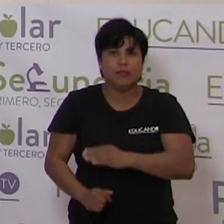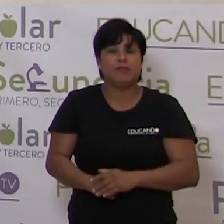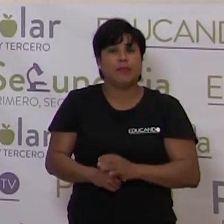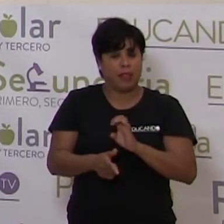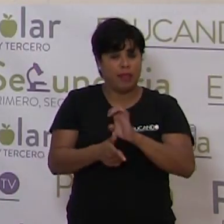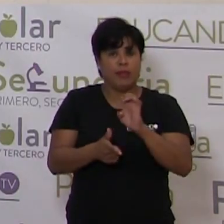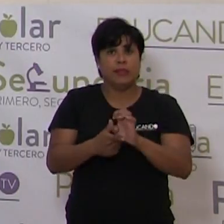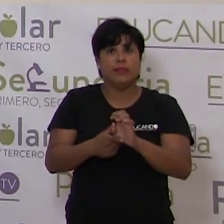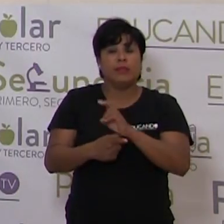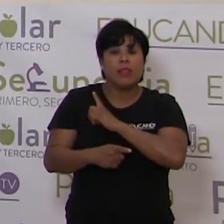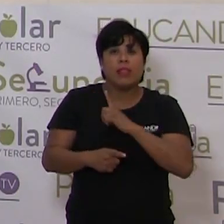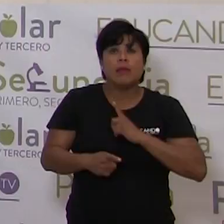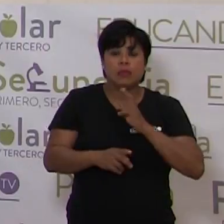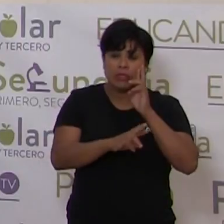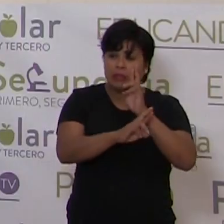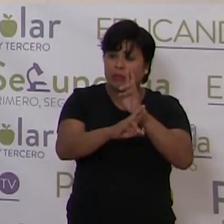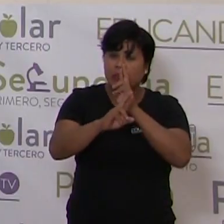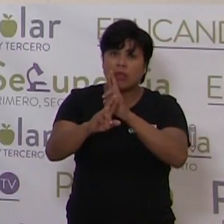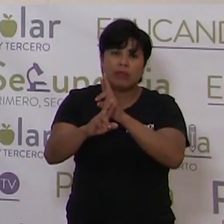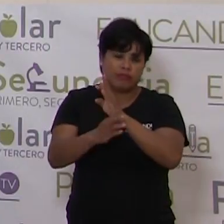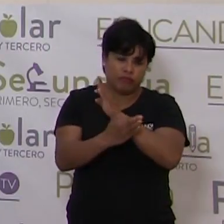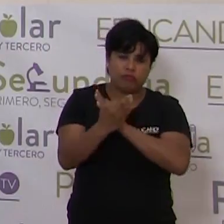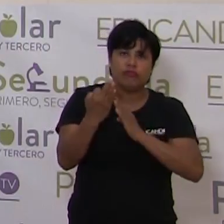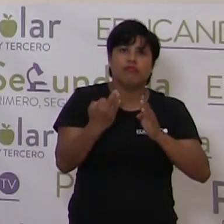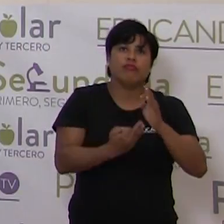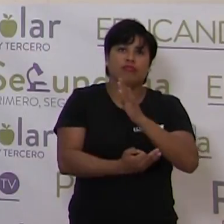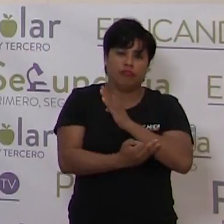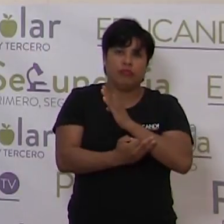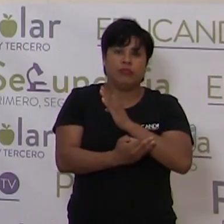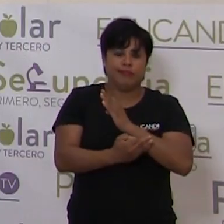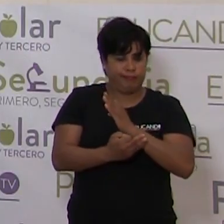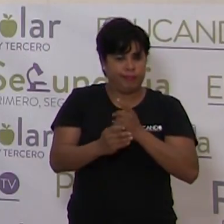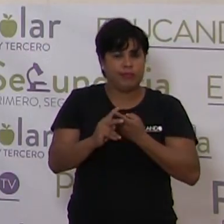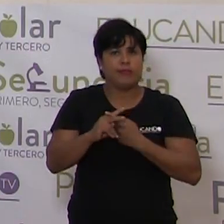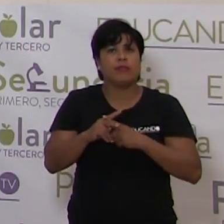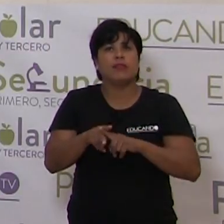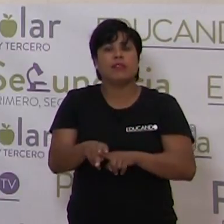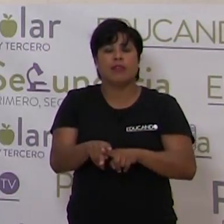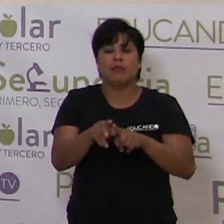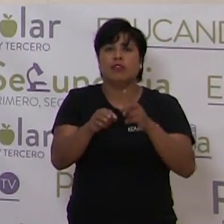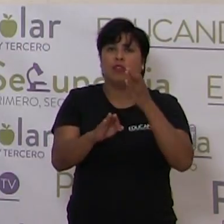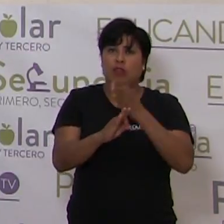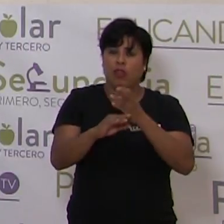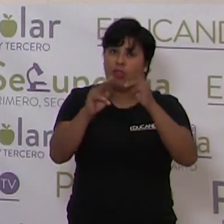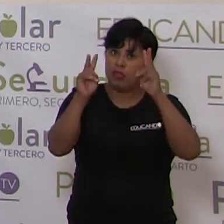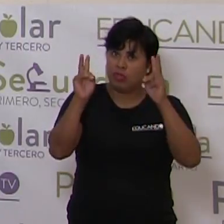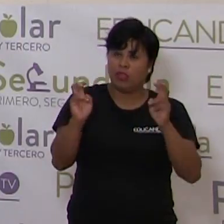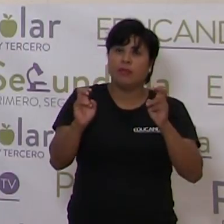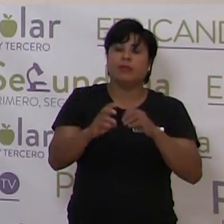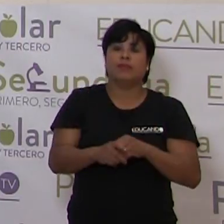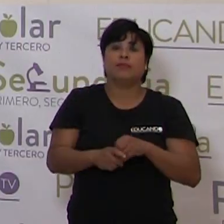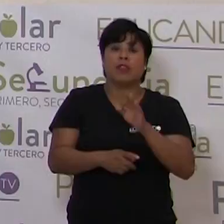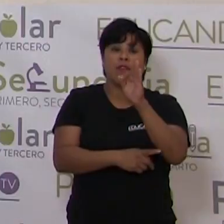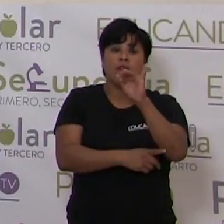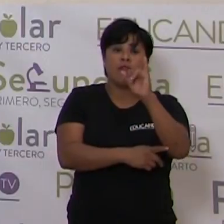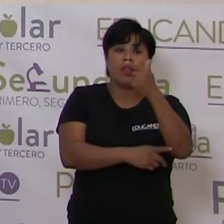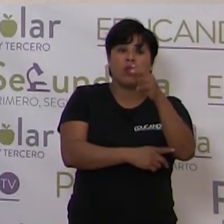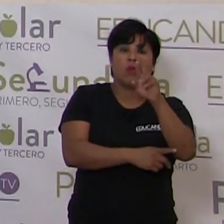entonces respetémonos entre nosotros. Sigamos entonces con nuestro tema del día de hoy,